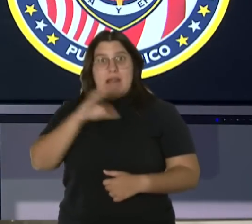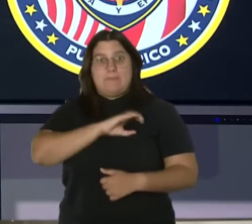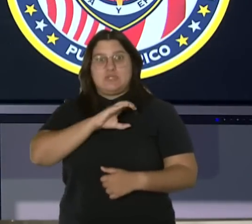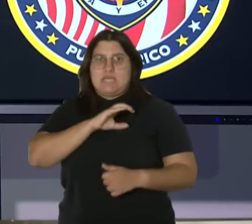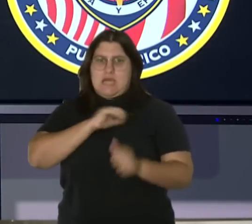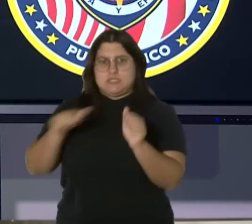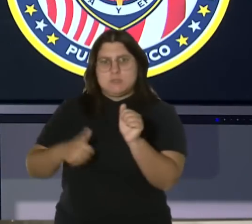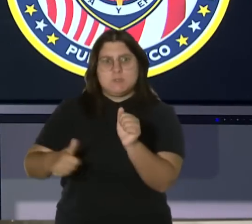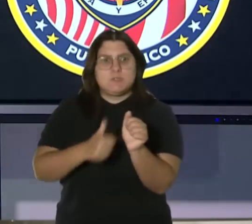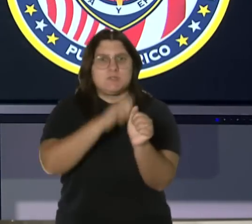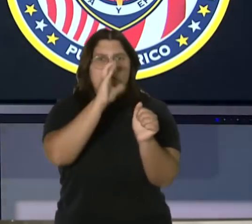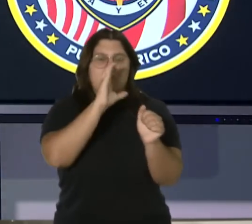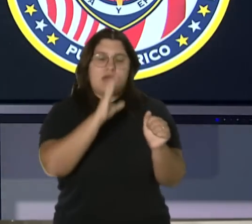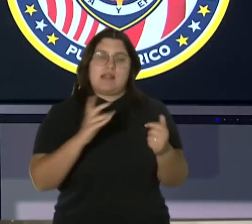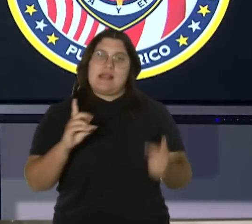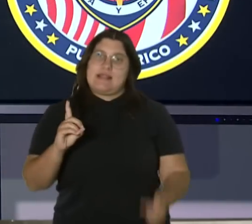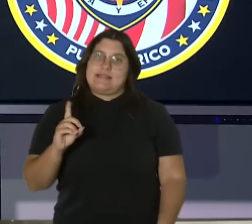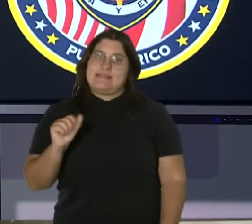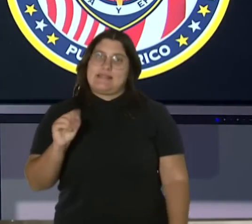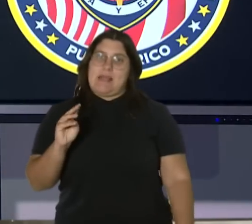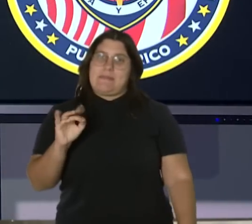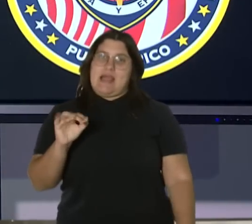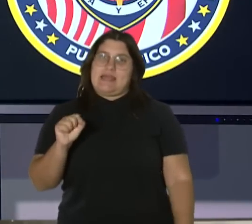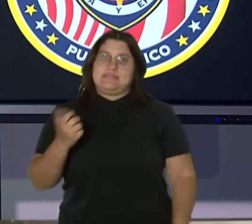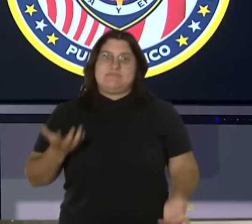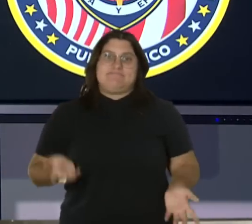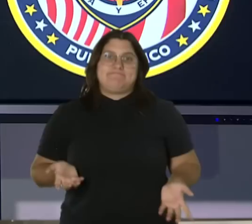las autoridades pero Damaris Damaris